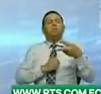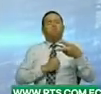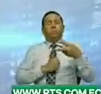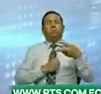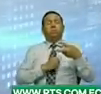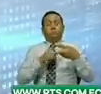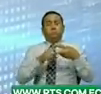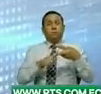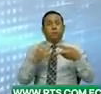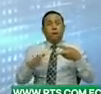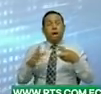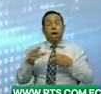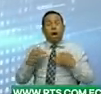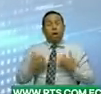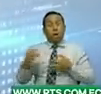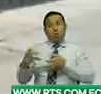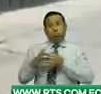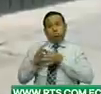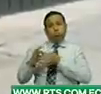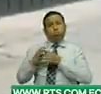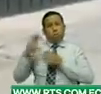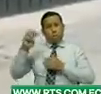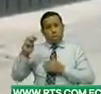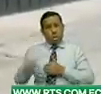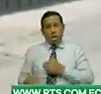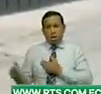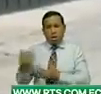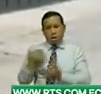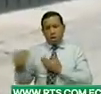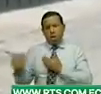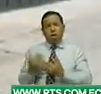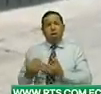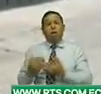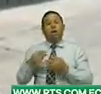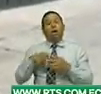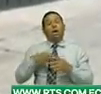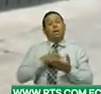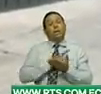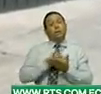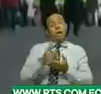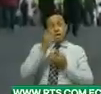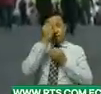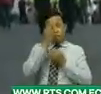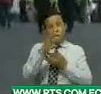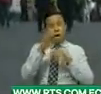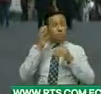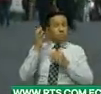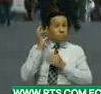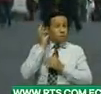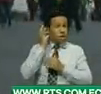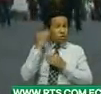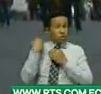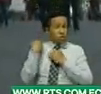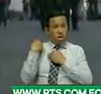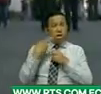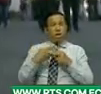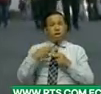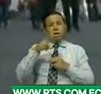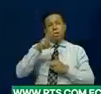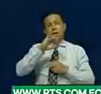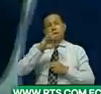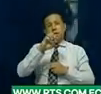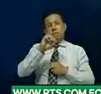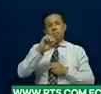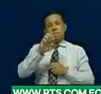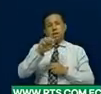con el Ministerio de Salud Pública. En su informe semanal en el Consejo Metropolitano, la secretaria de Salud, Jimena Barca, detalló que